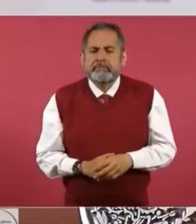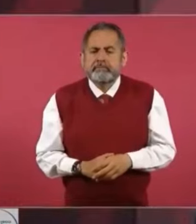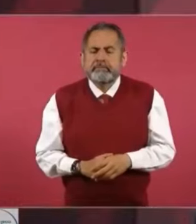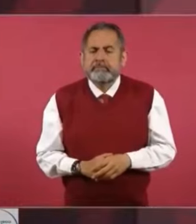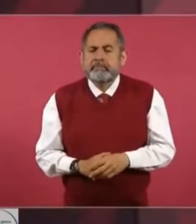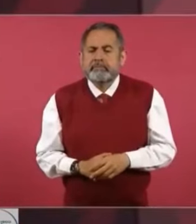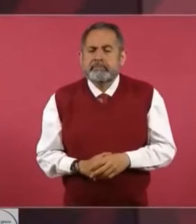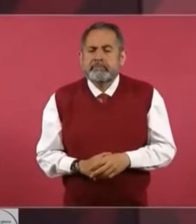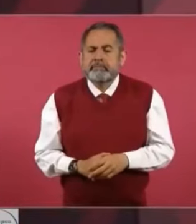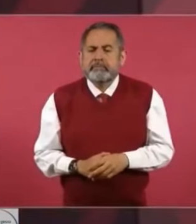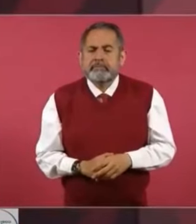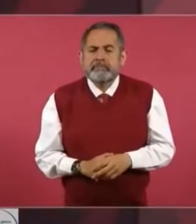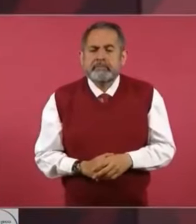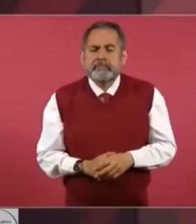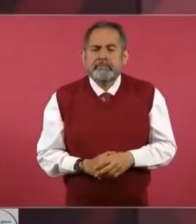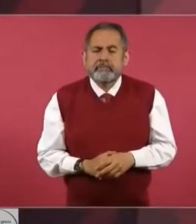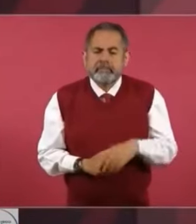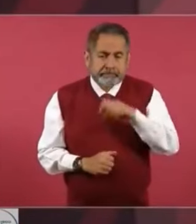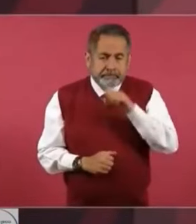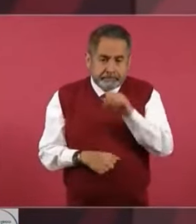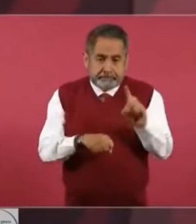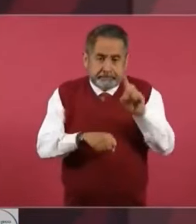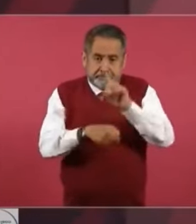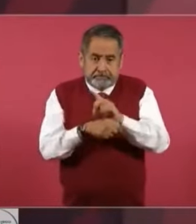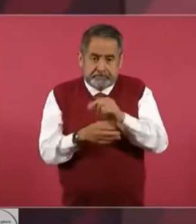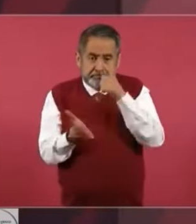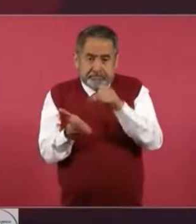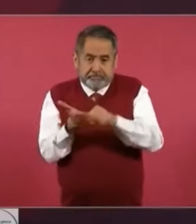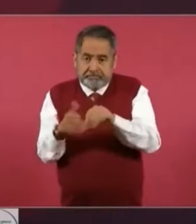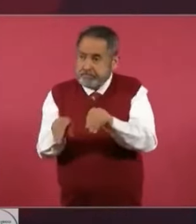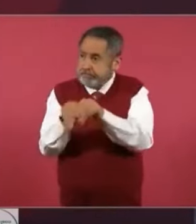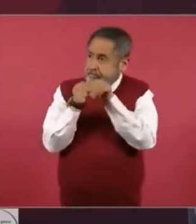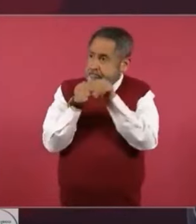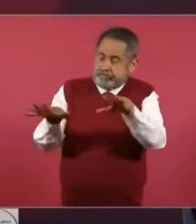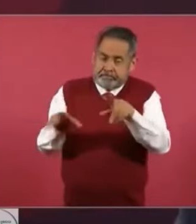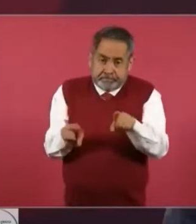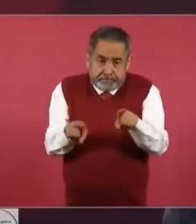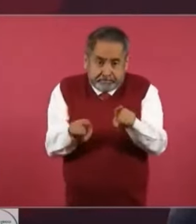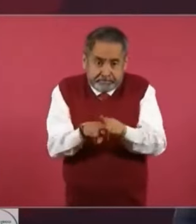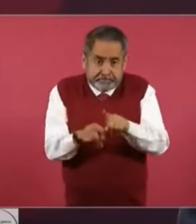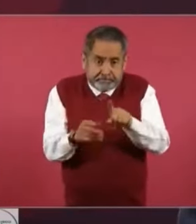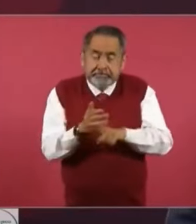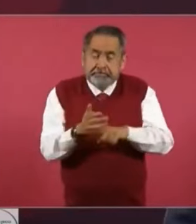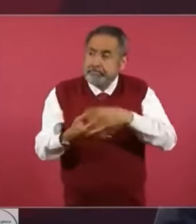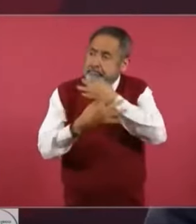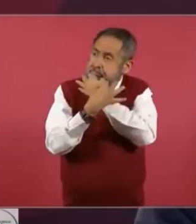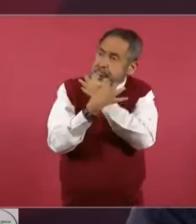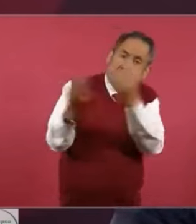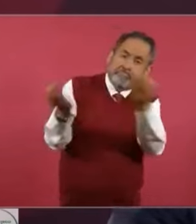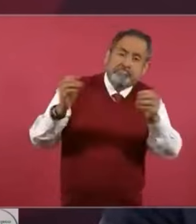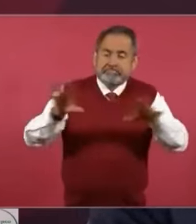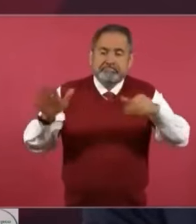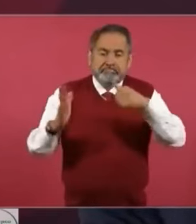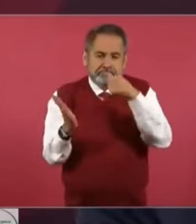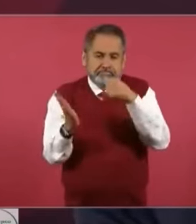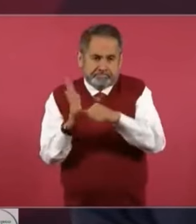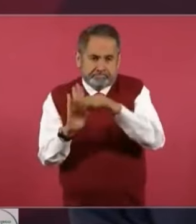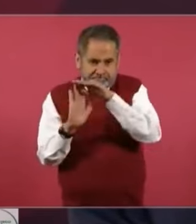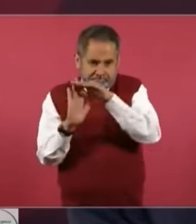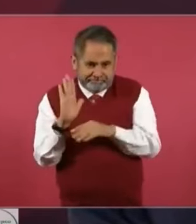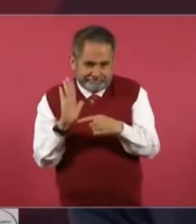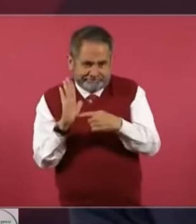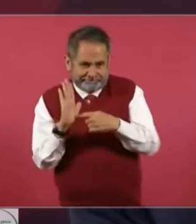que el mismo día que sale la carta o que se da a conocer la carta,